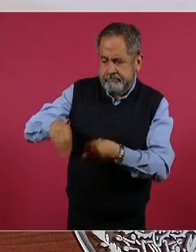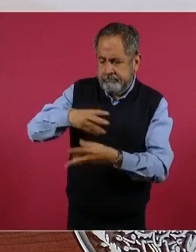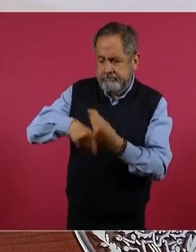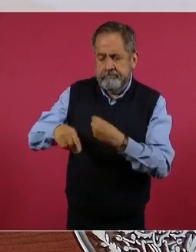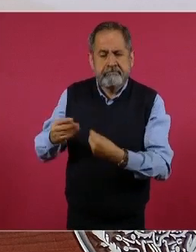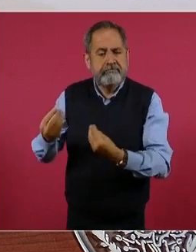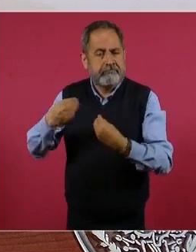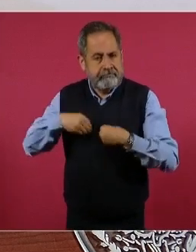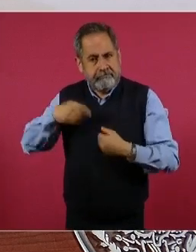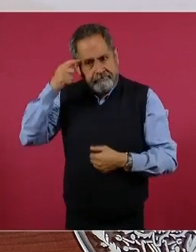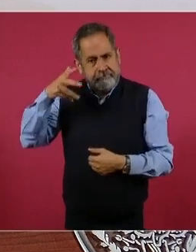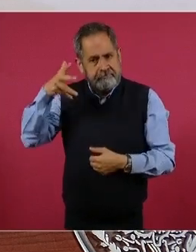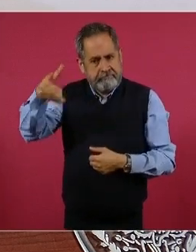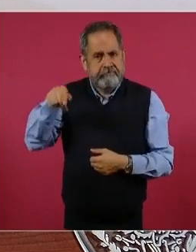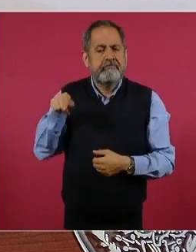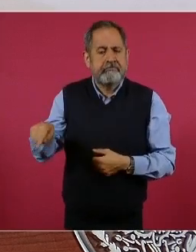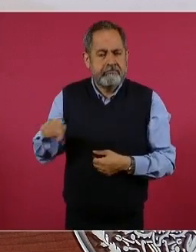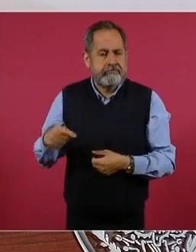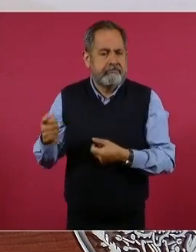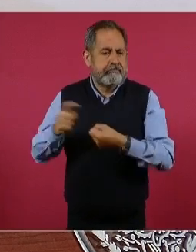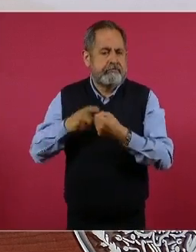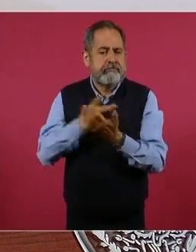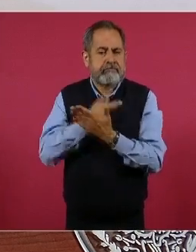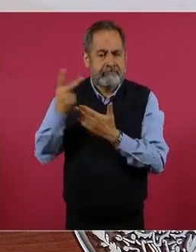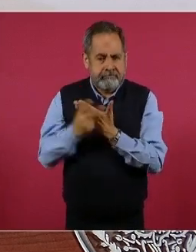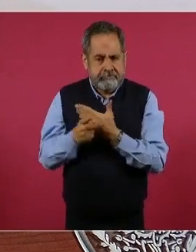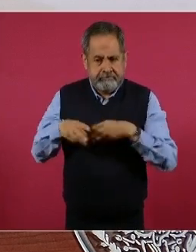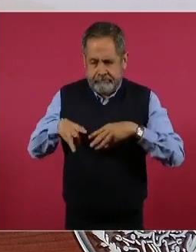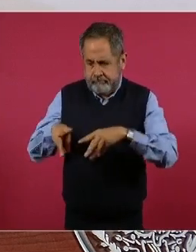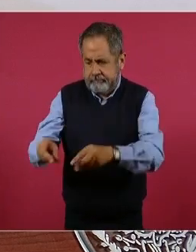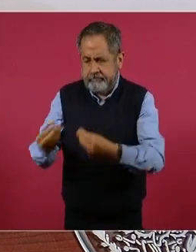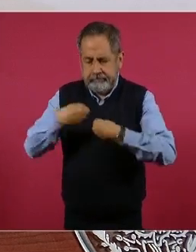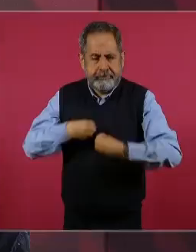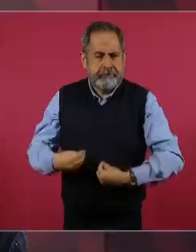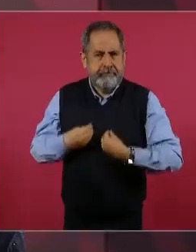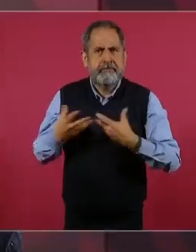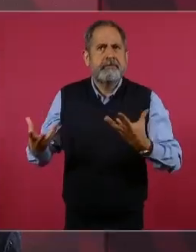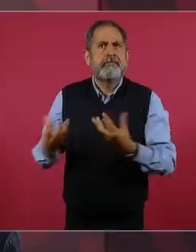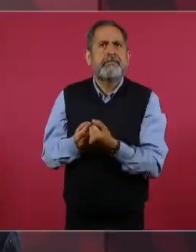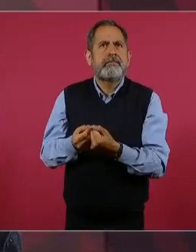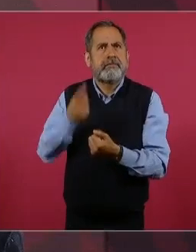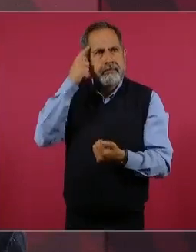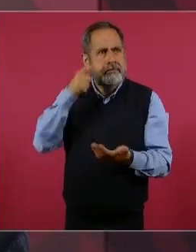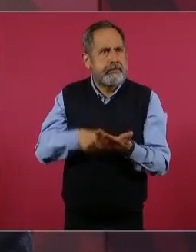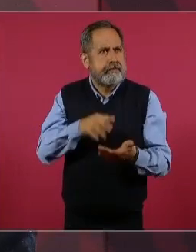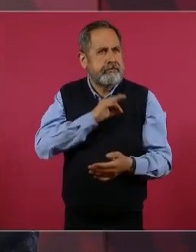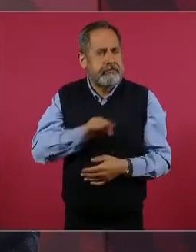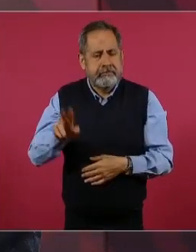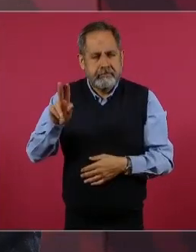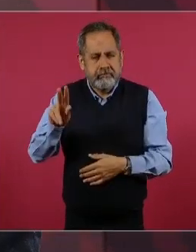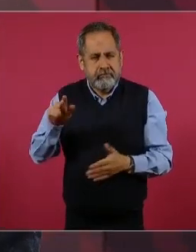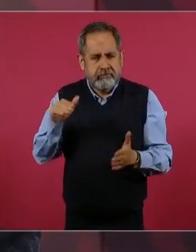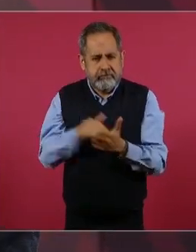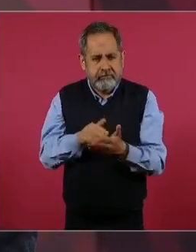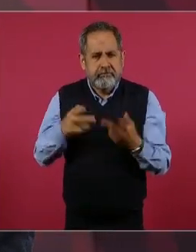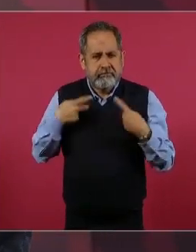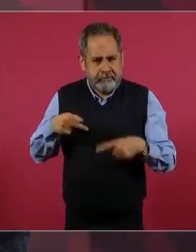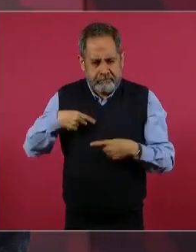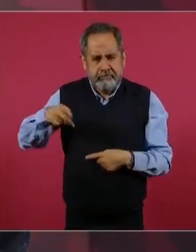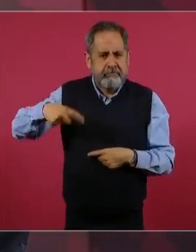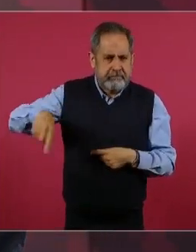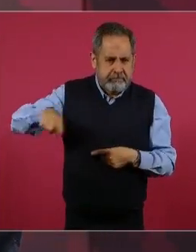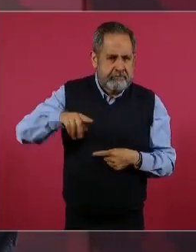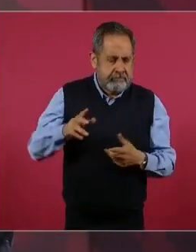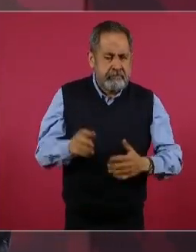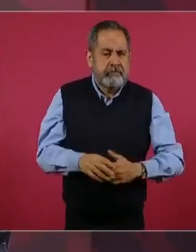tiene del programa Sembrando Vida, creo que son 80 mil sembradores.